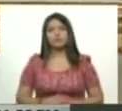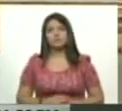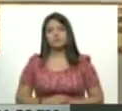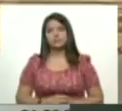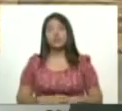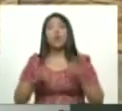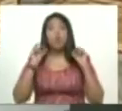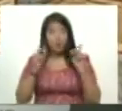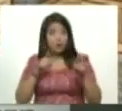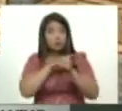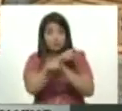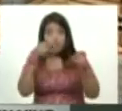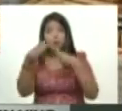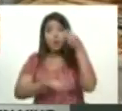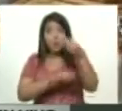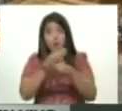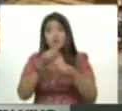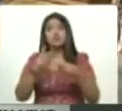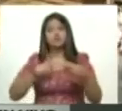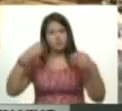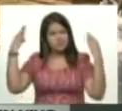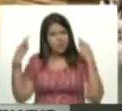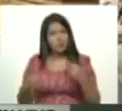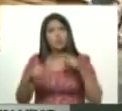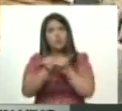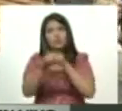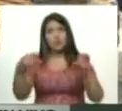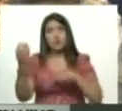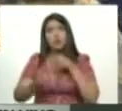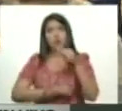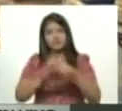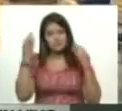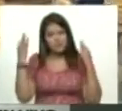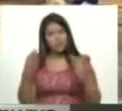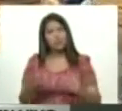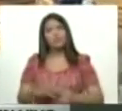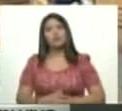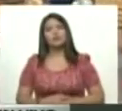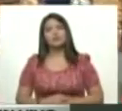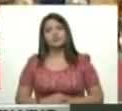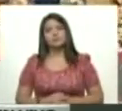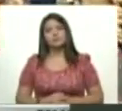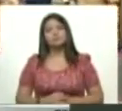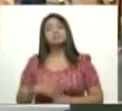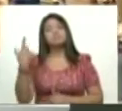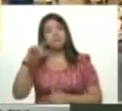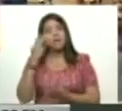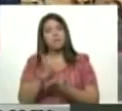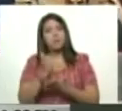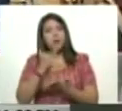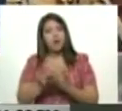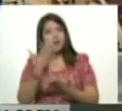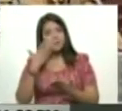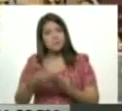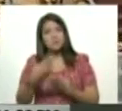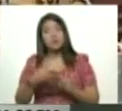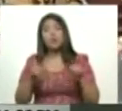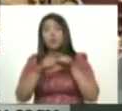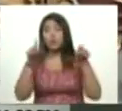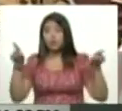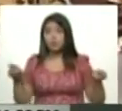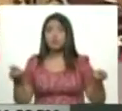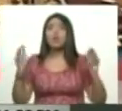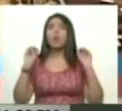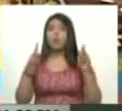Si así lo hiciereis, como estoy seguro de que lo van a hacer, que quede constancia de que han cumplido con